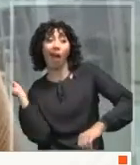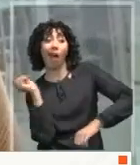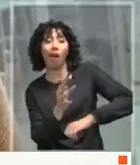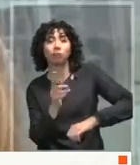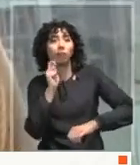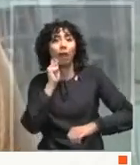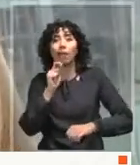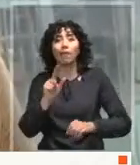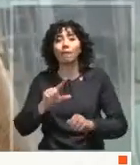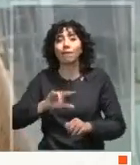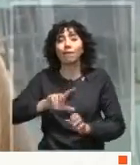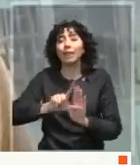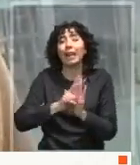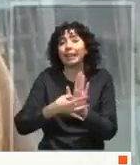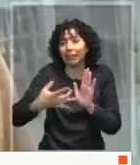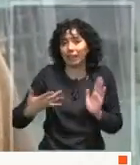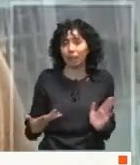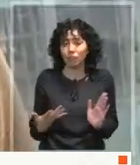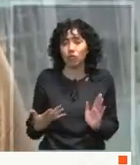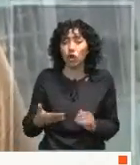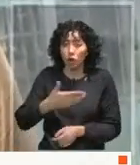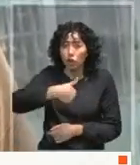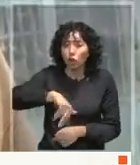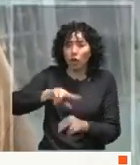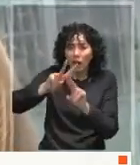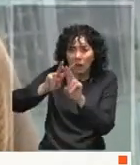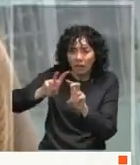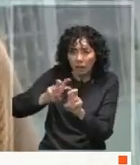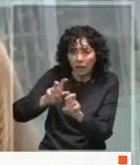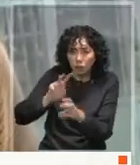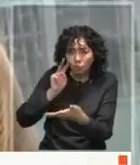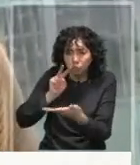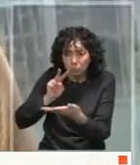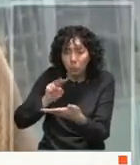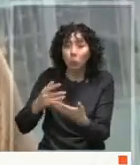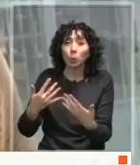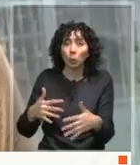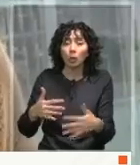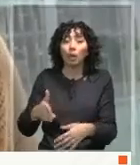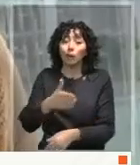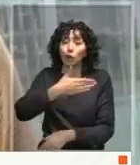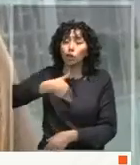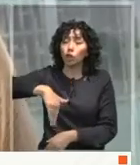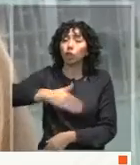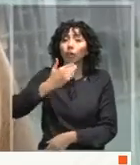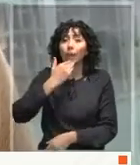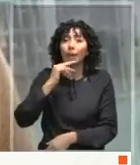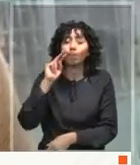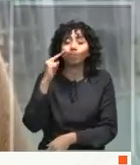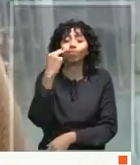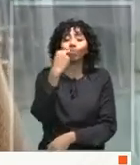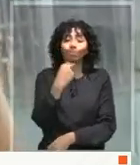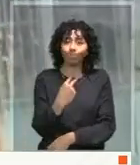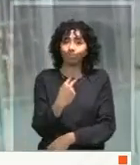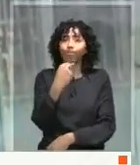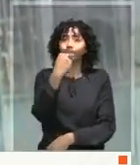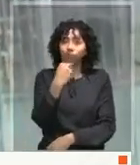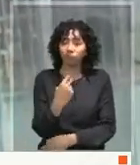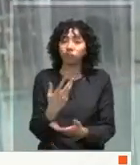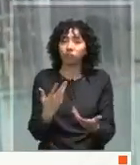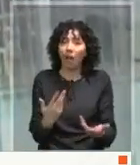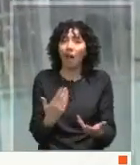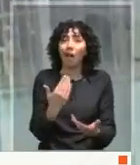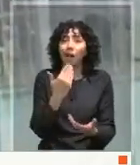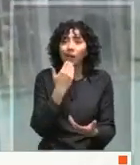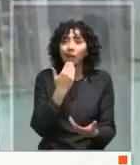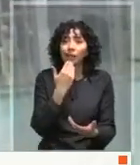acto delictivo. Hemos revisado los antecedentes y con toda humildad hacemos una autocrítica respecto a la contención inicial